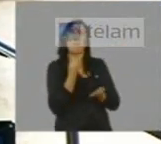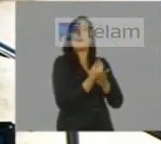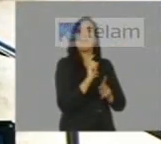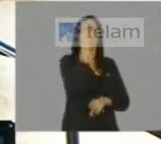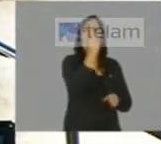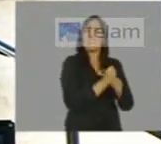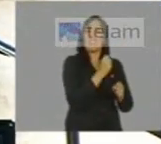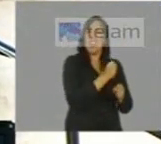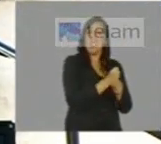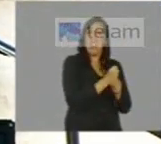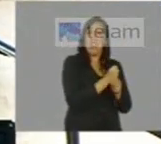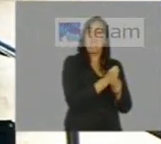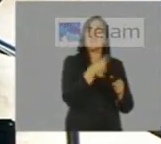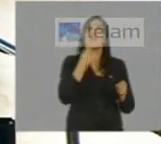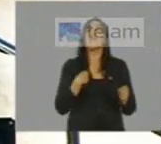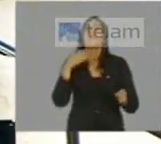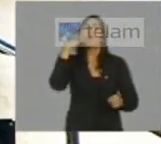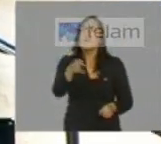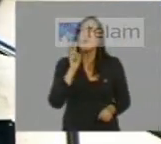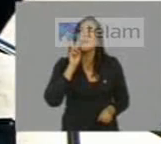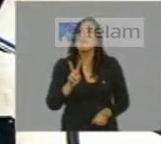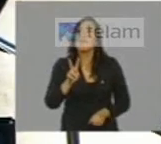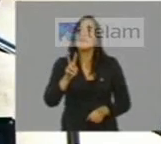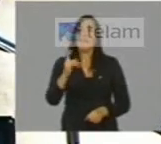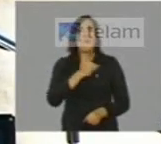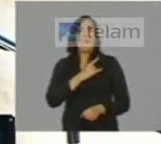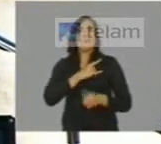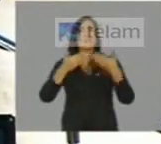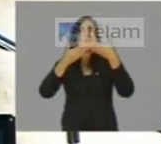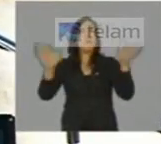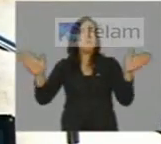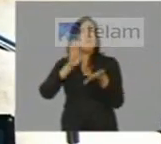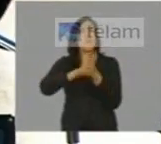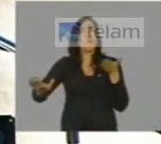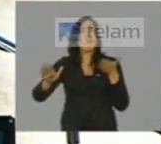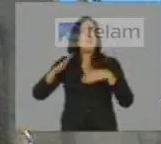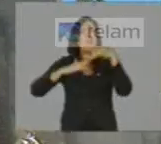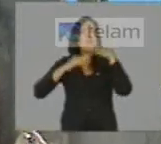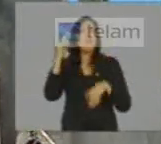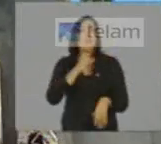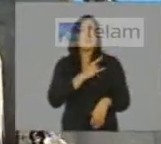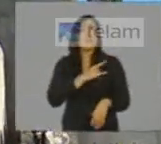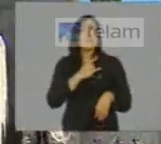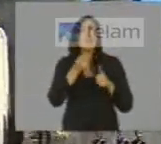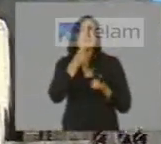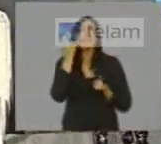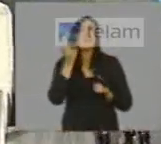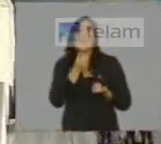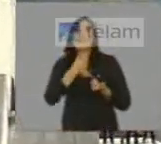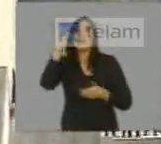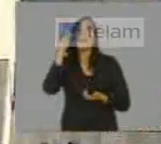cuando voy a las universidades a inaugurar las nuevas universidades, más de 9